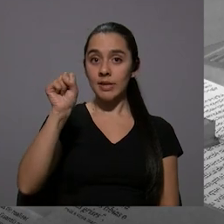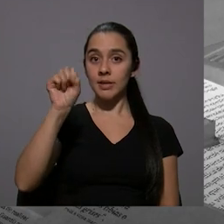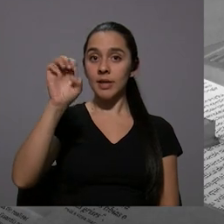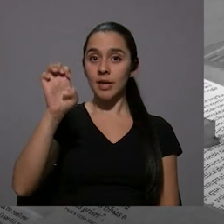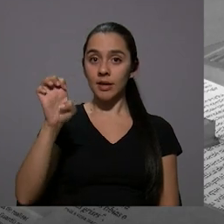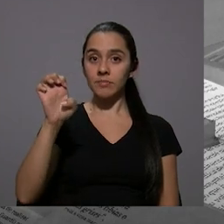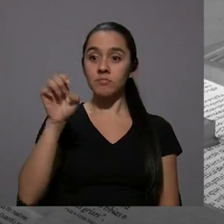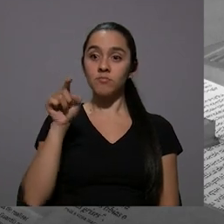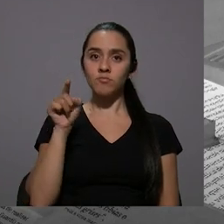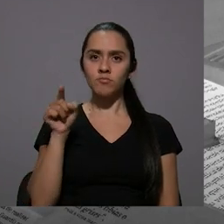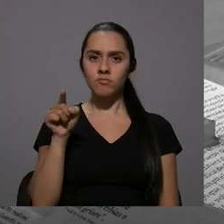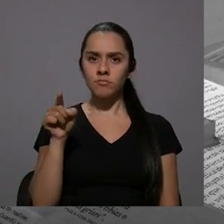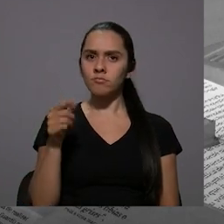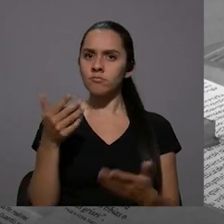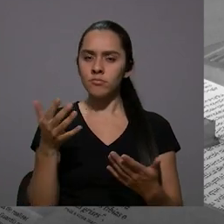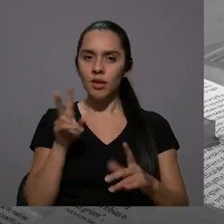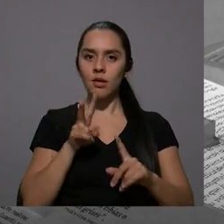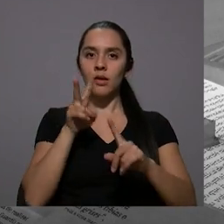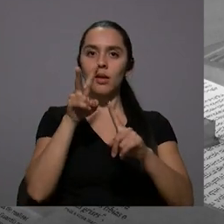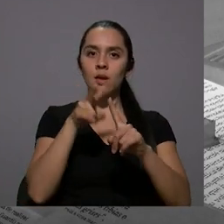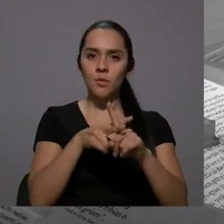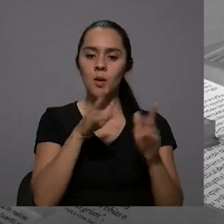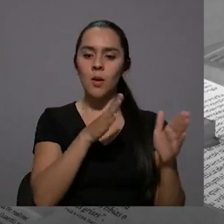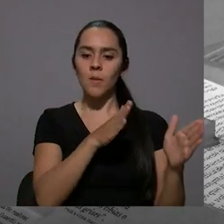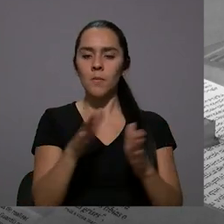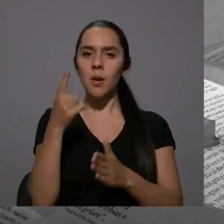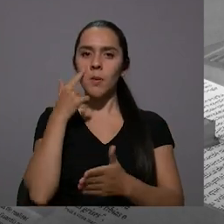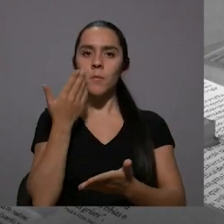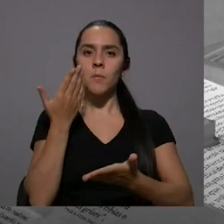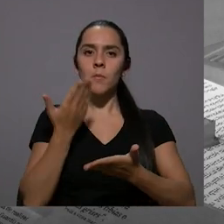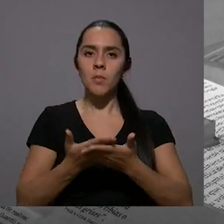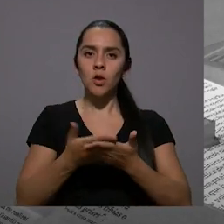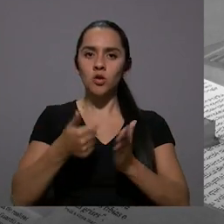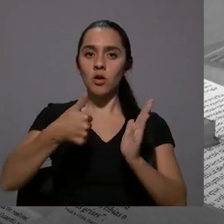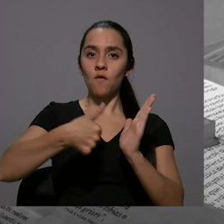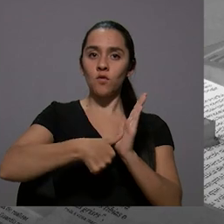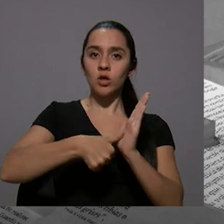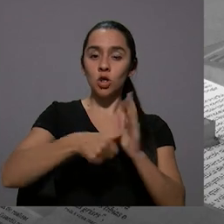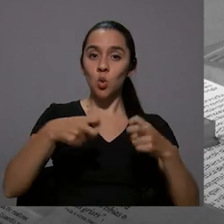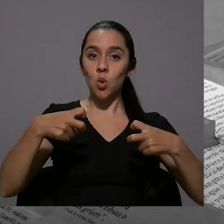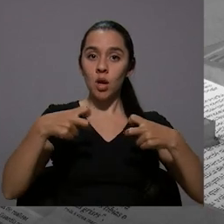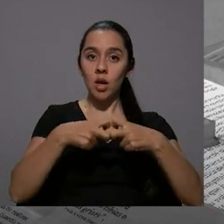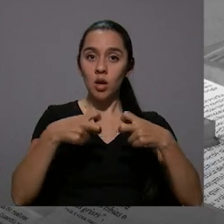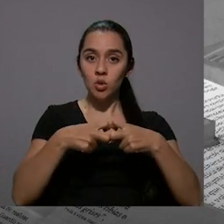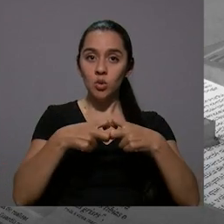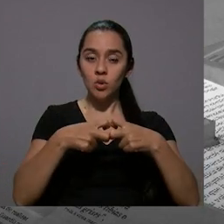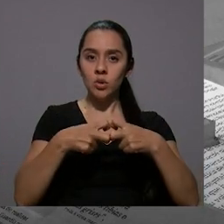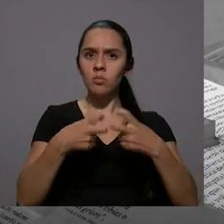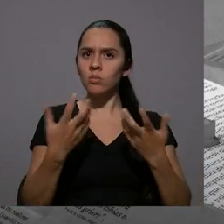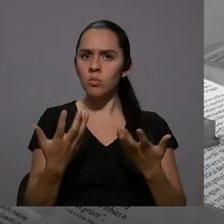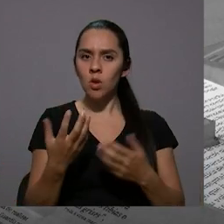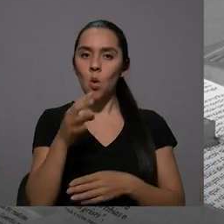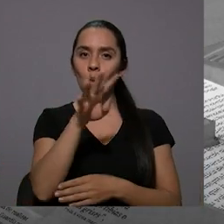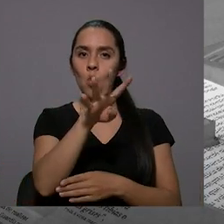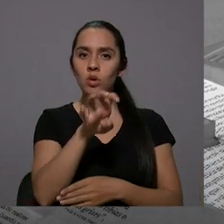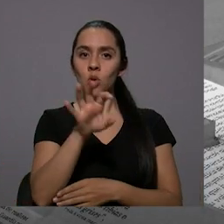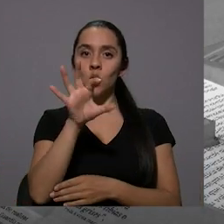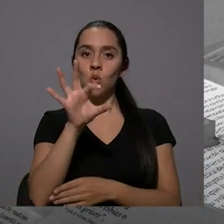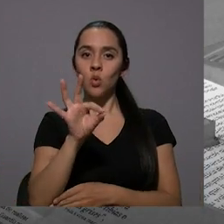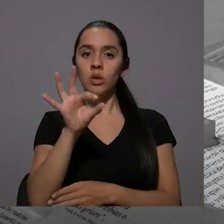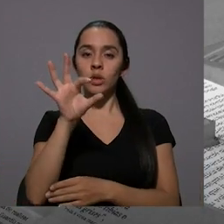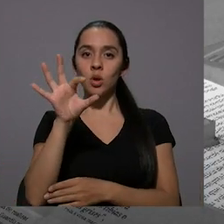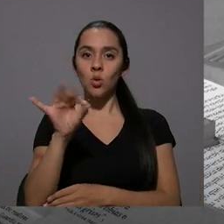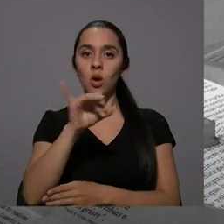el tribunal supremo de elecciones implementó el plan piloto de votación electrónica en